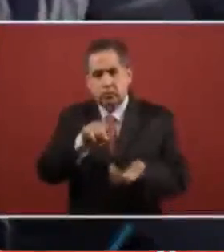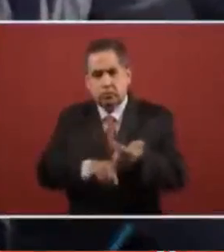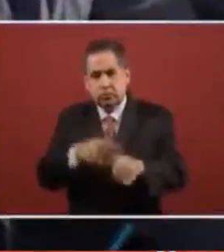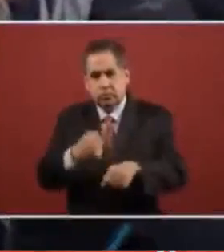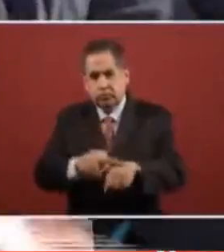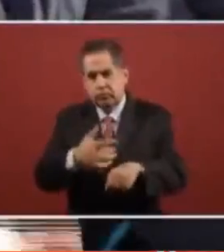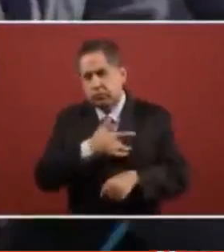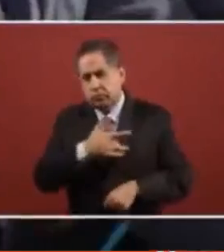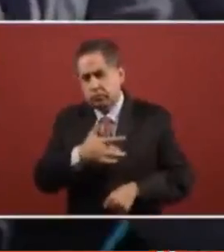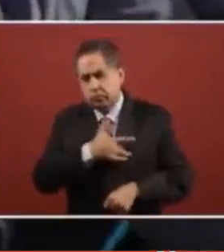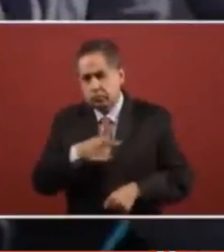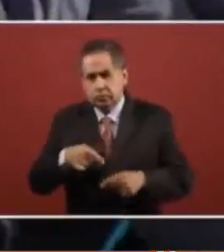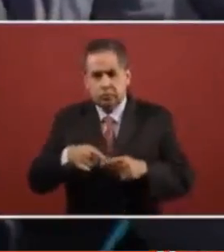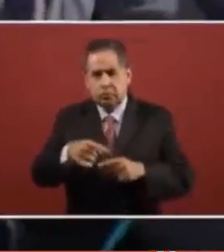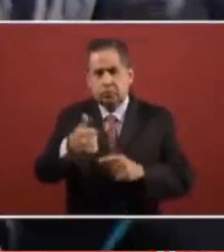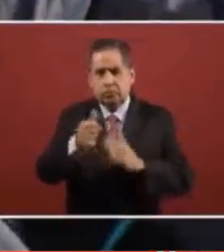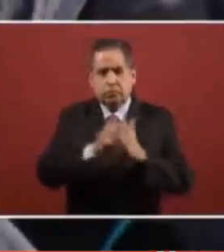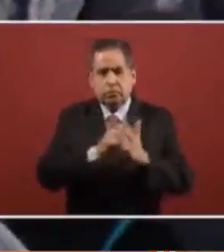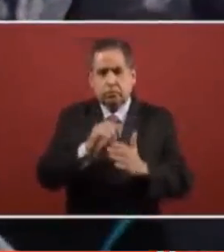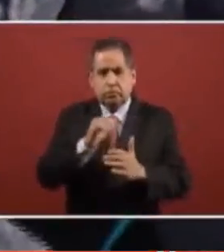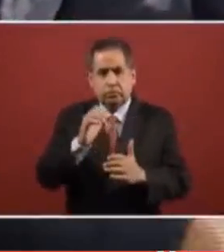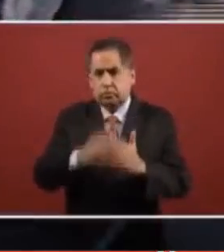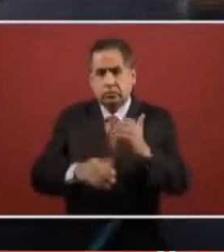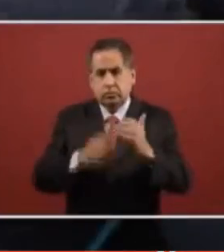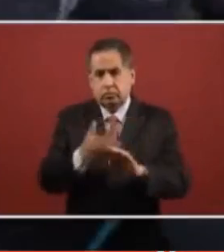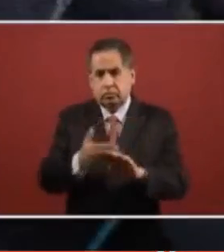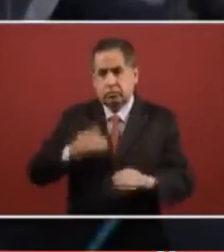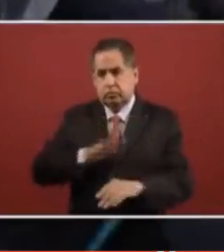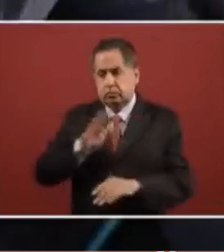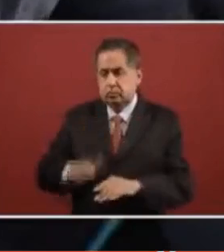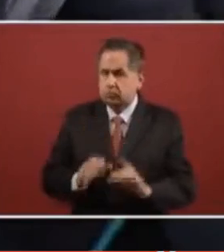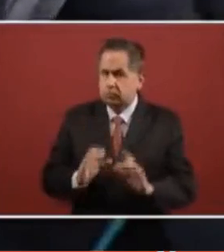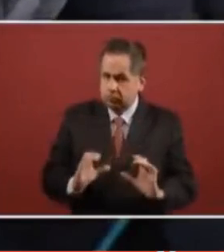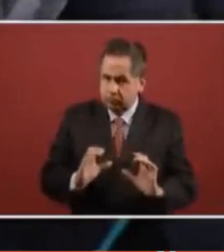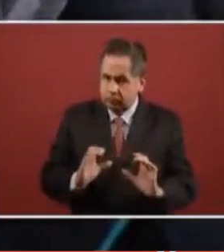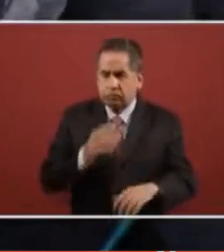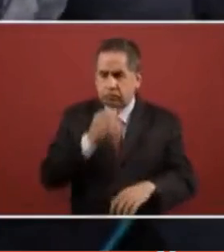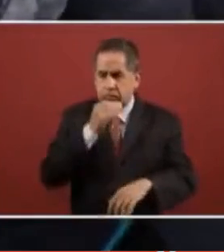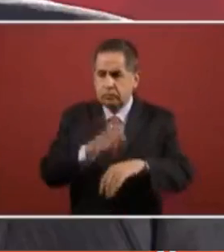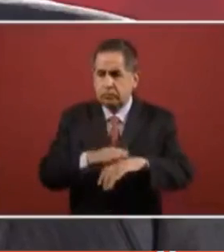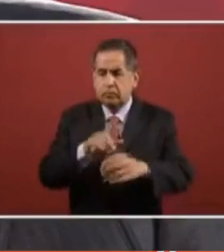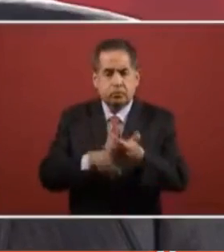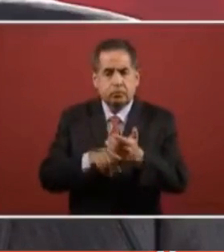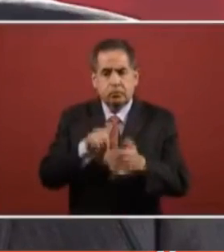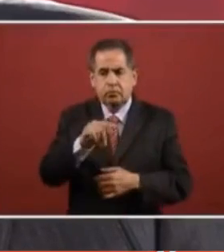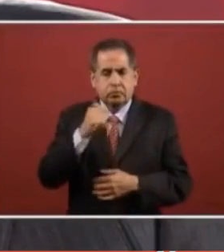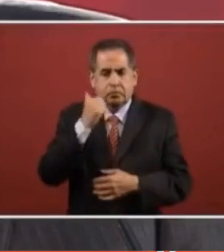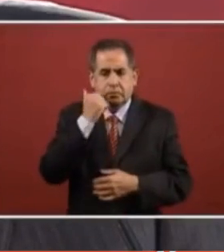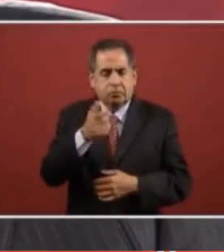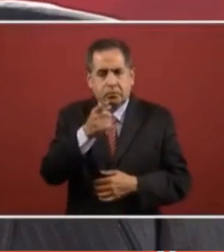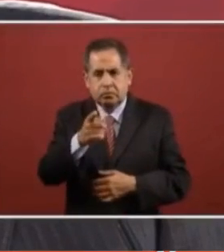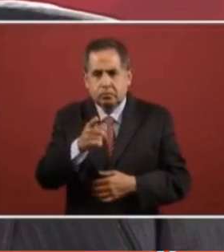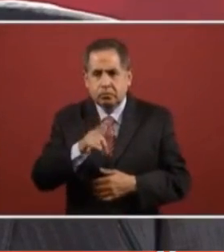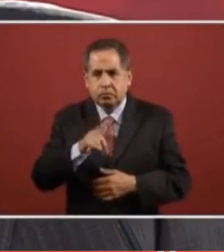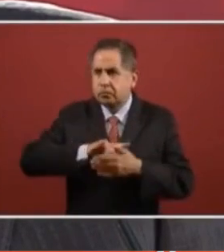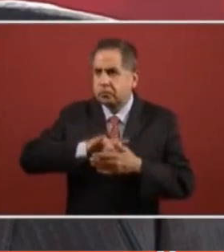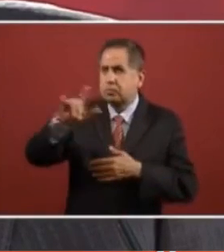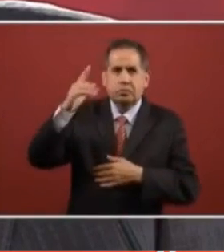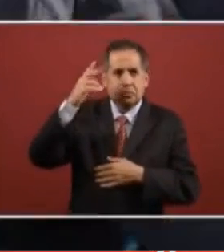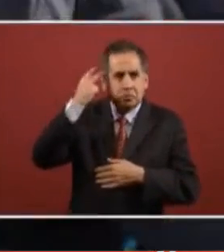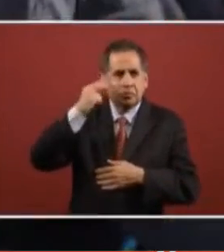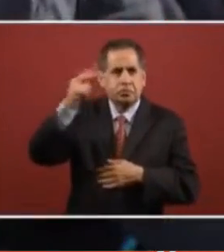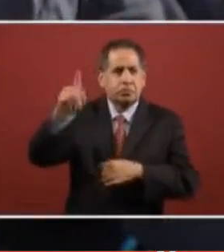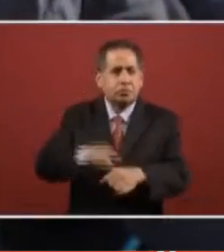El presidente Andrés Manuel López Obrador se enteró que otra vez lo están enfermando y ahora del corazón. Raimundo Riva Palacios, un